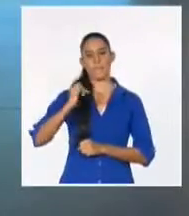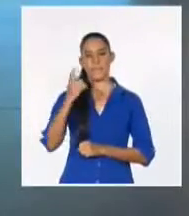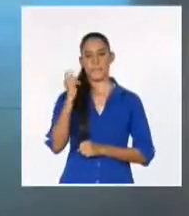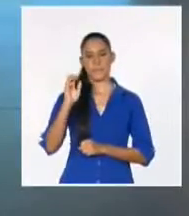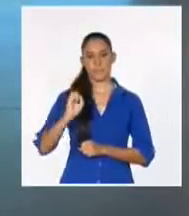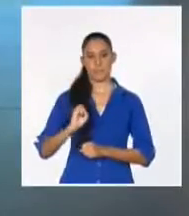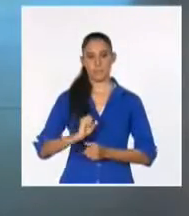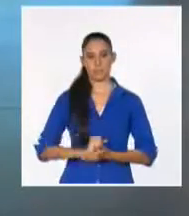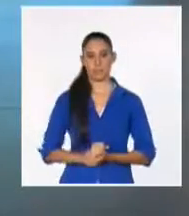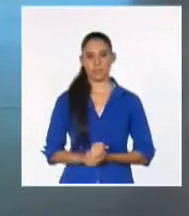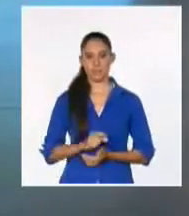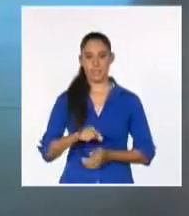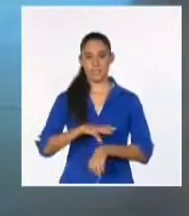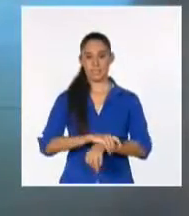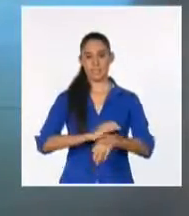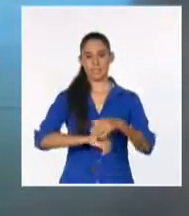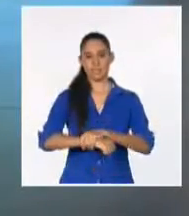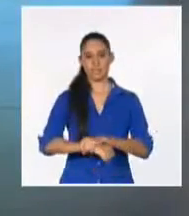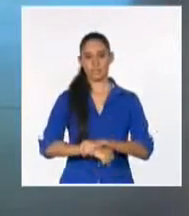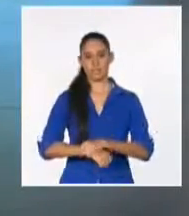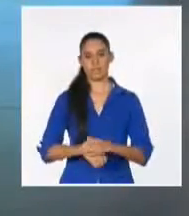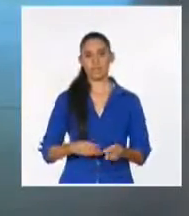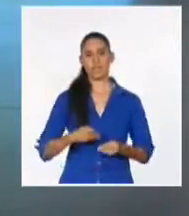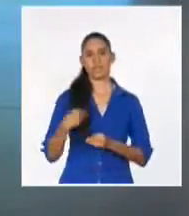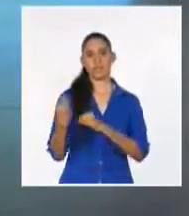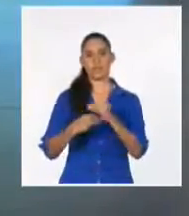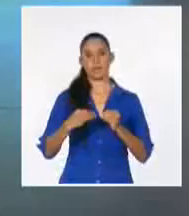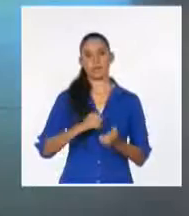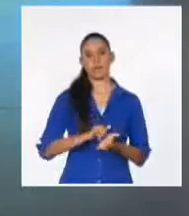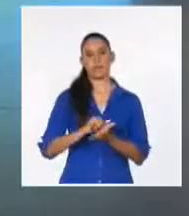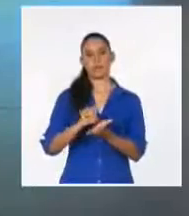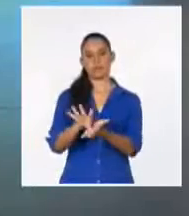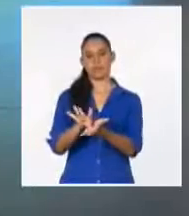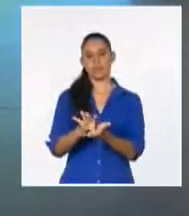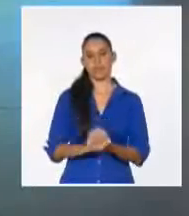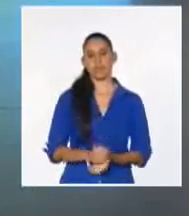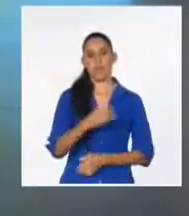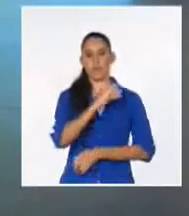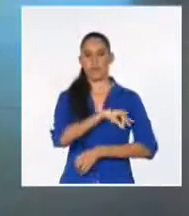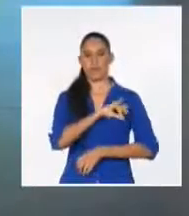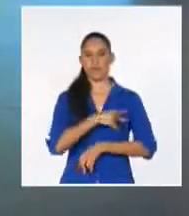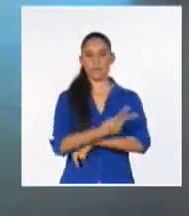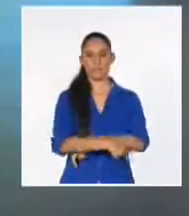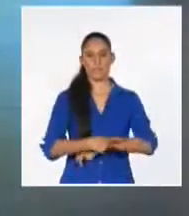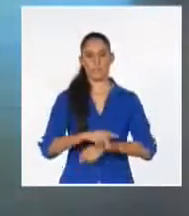espera que el detenido sea extraditado a Chile, tal y como ha sido acordado por las partes, para que